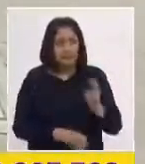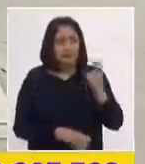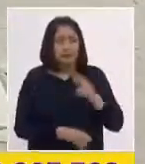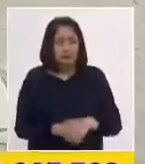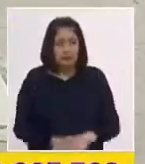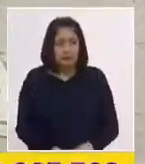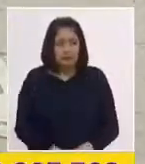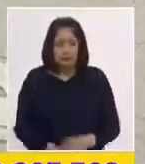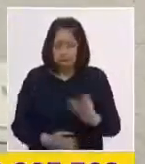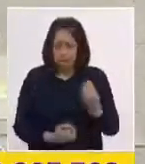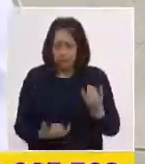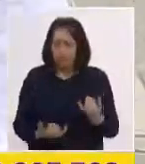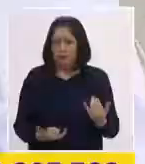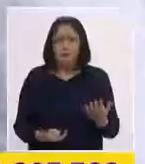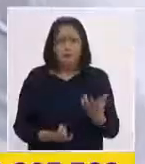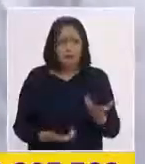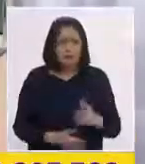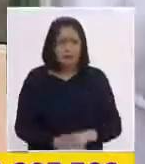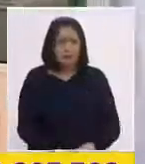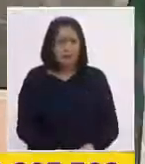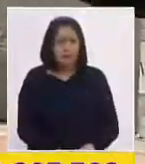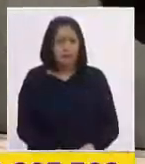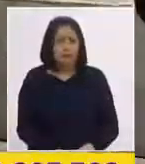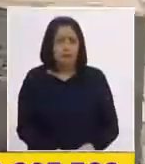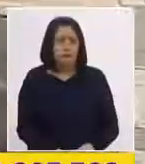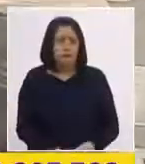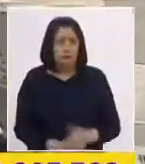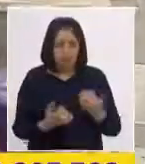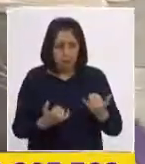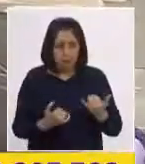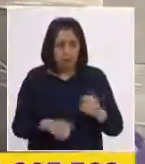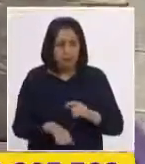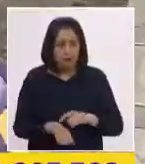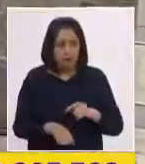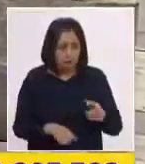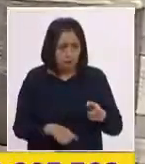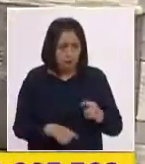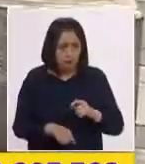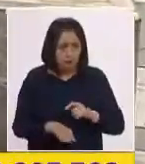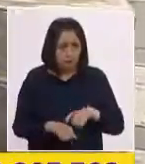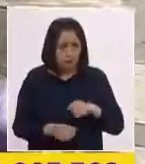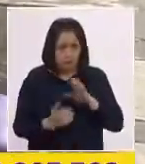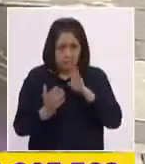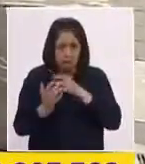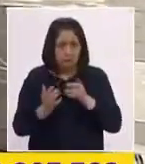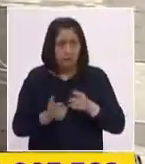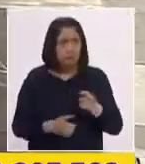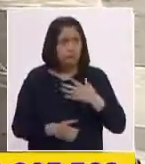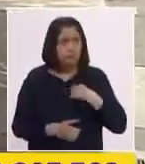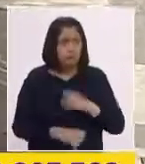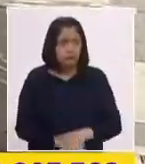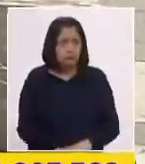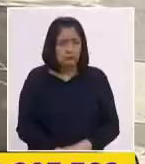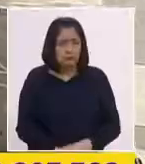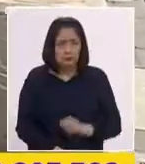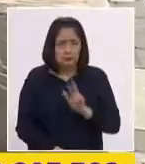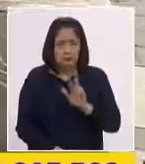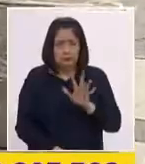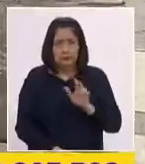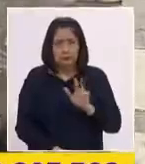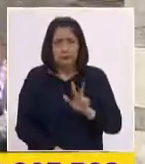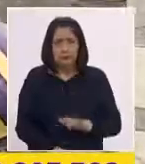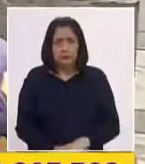segunda. Segunda dosis. ¿Por qué recién ahora, caballero? Buen día, mesita. ¿Hoy es su programación? Sí. ¿Cuántos años tiene, caballero?